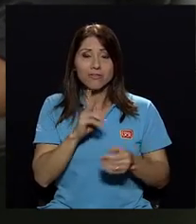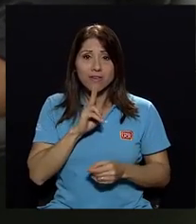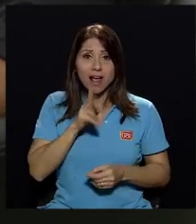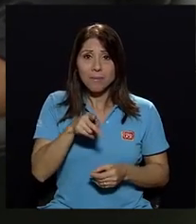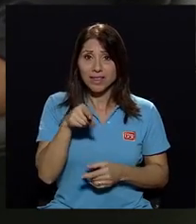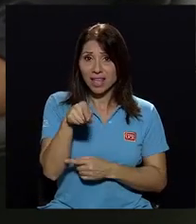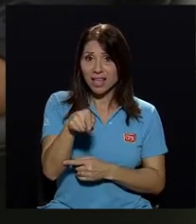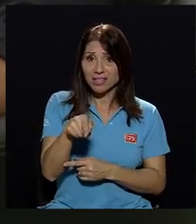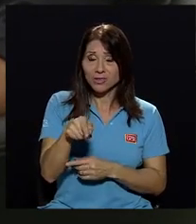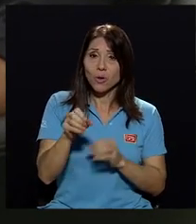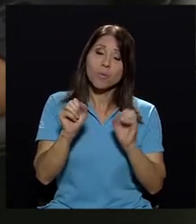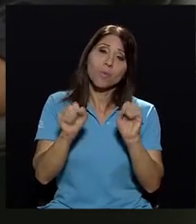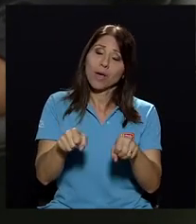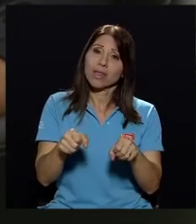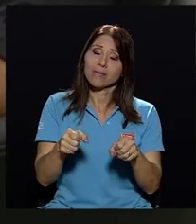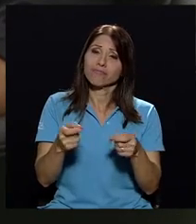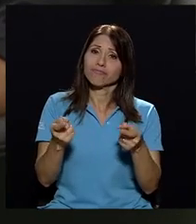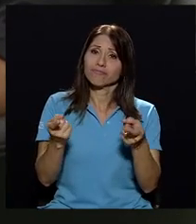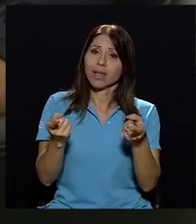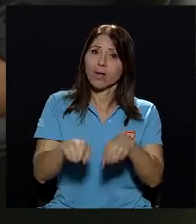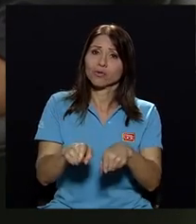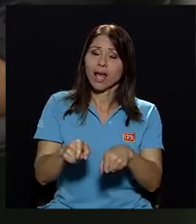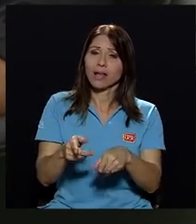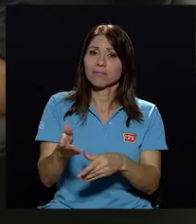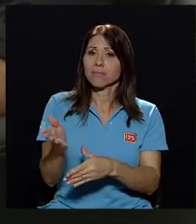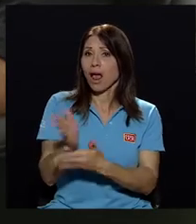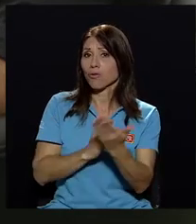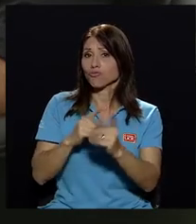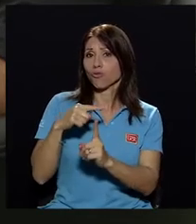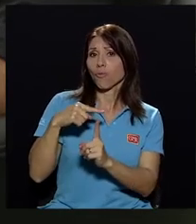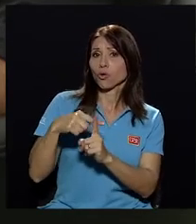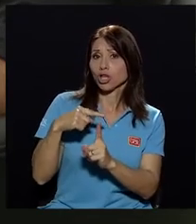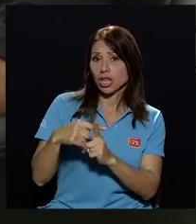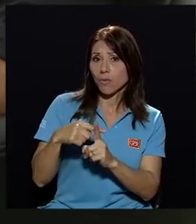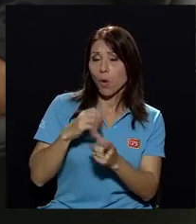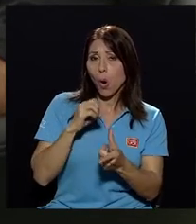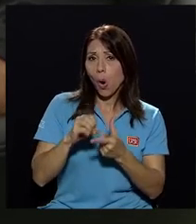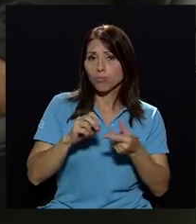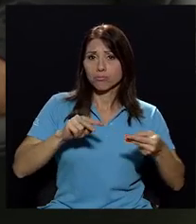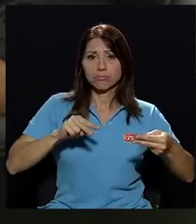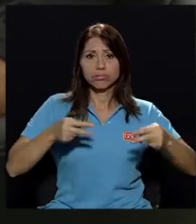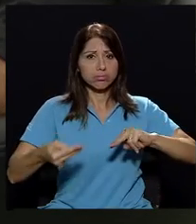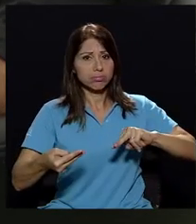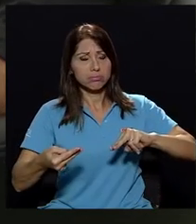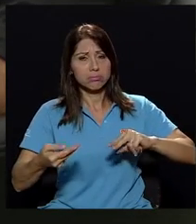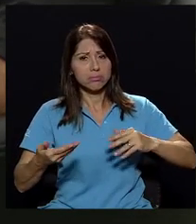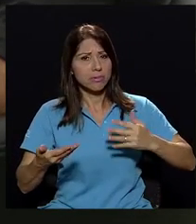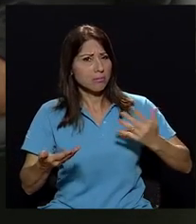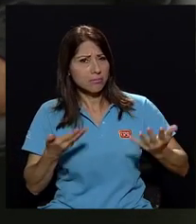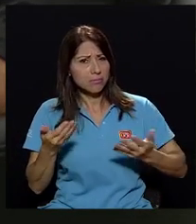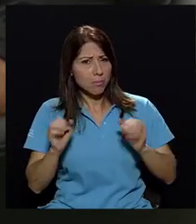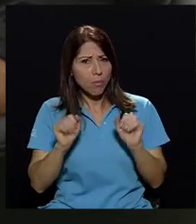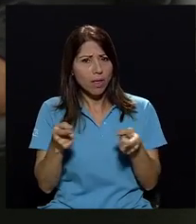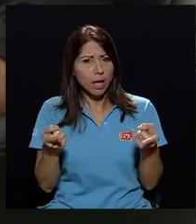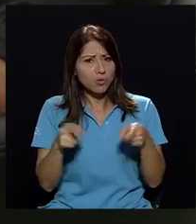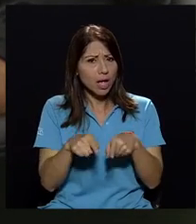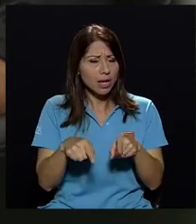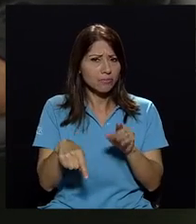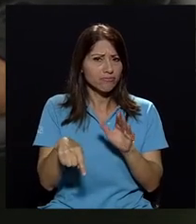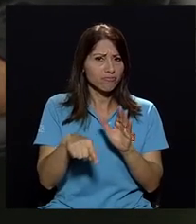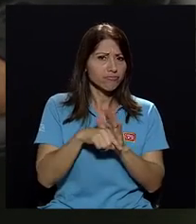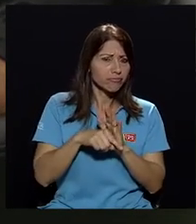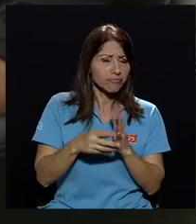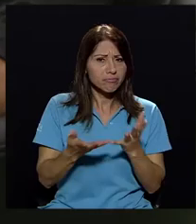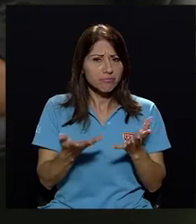causa, ya en una depresión instaurada, eso puede causar algún efecto positivo o todo lo contrario, más bien puede causar un